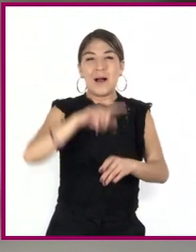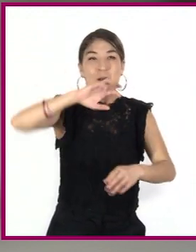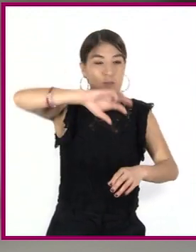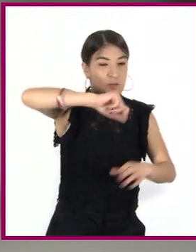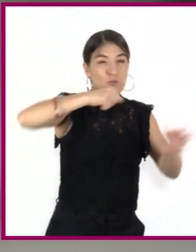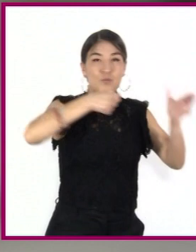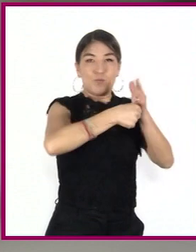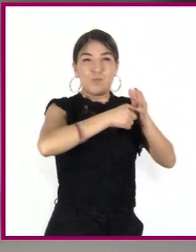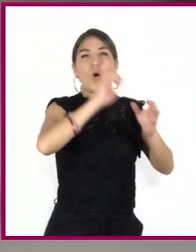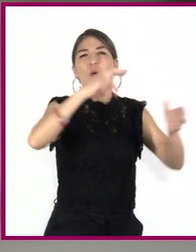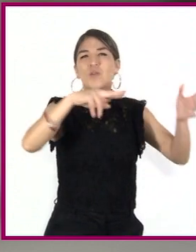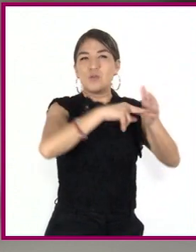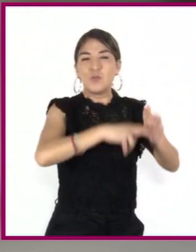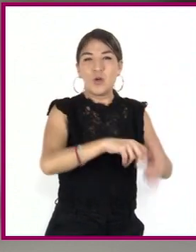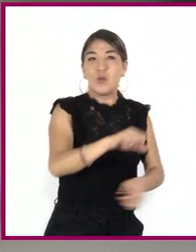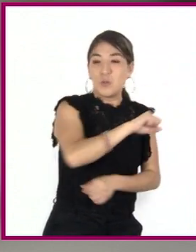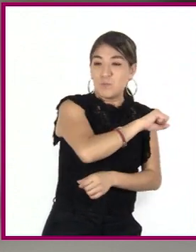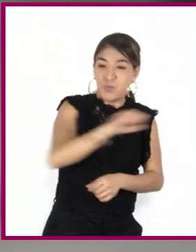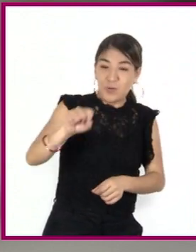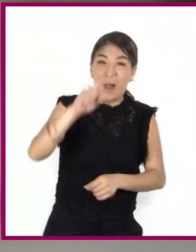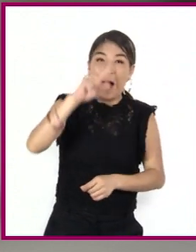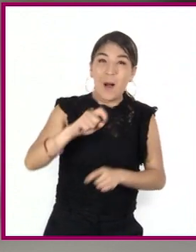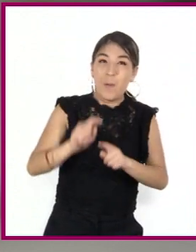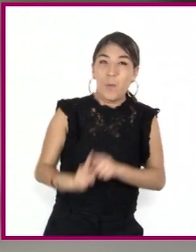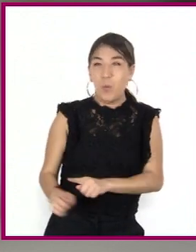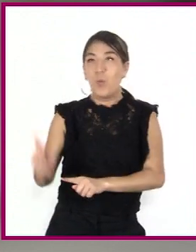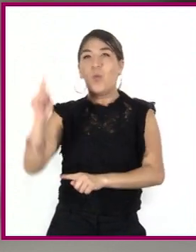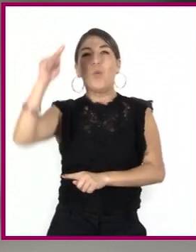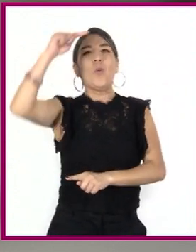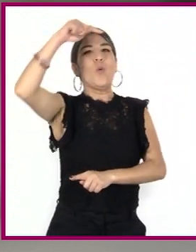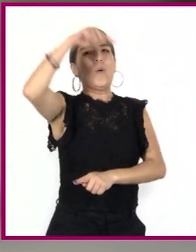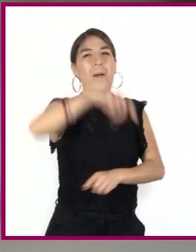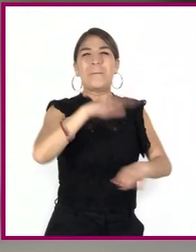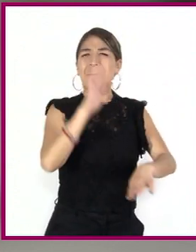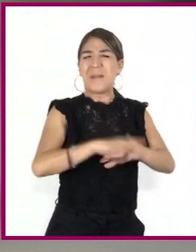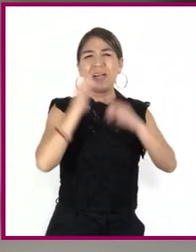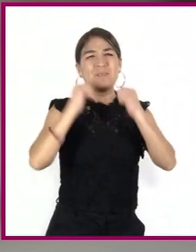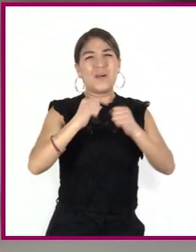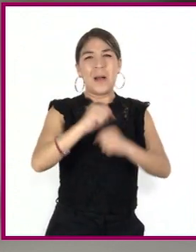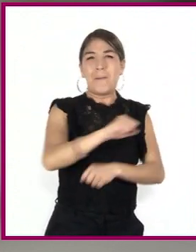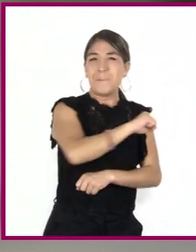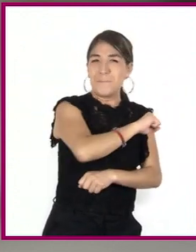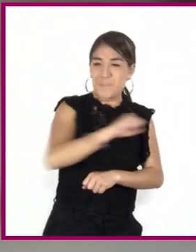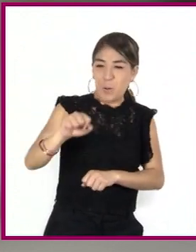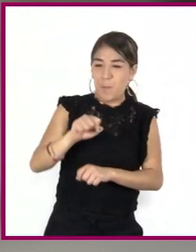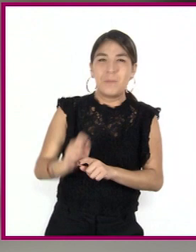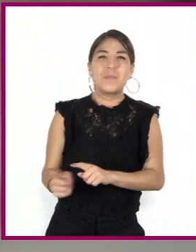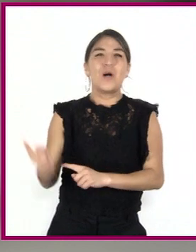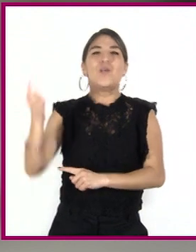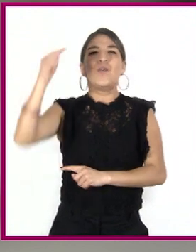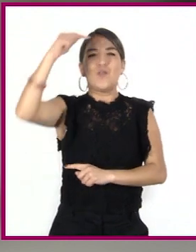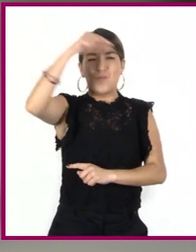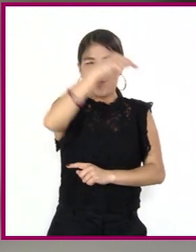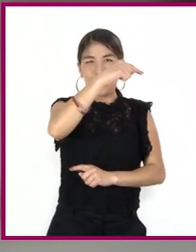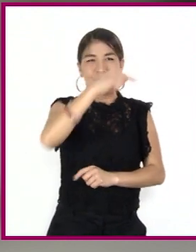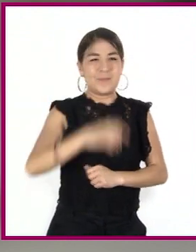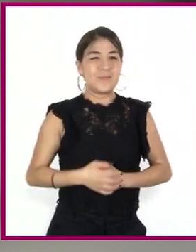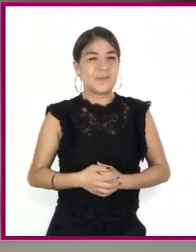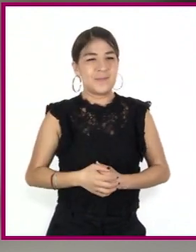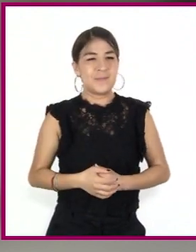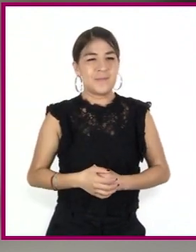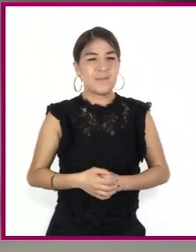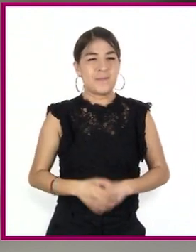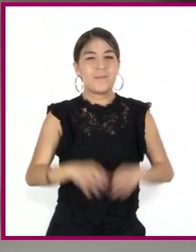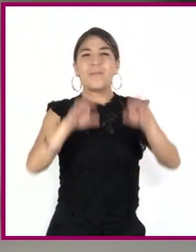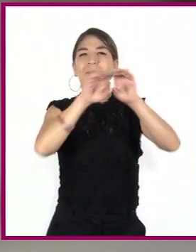del depósito o cisterna y hacerla pasar con suficiente presión por la planta potabilizadora. 6.